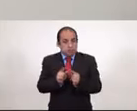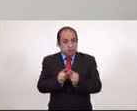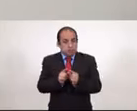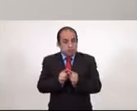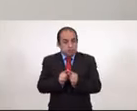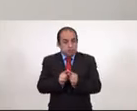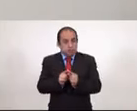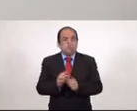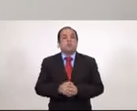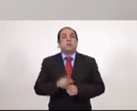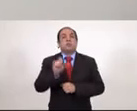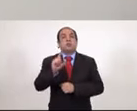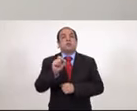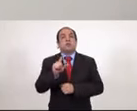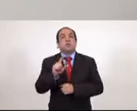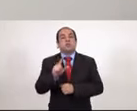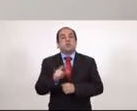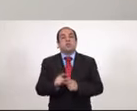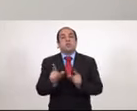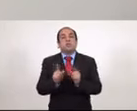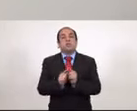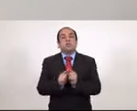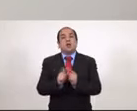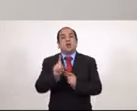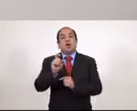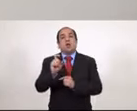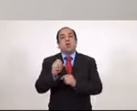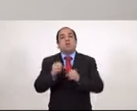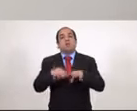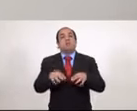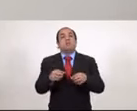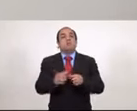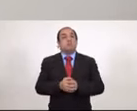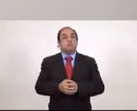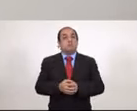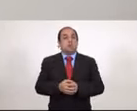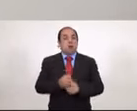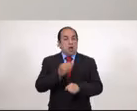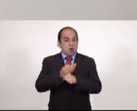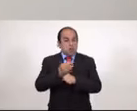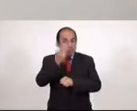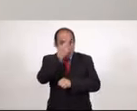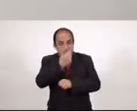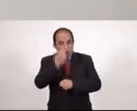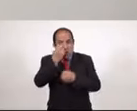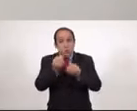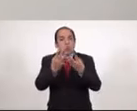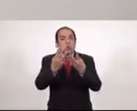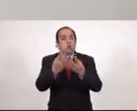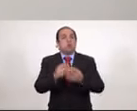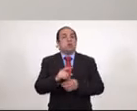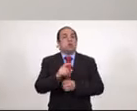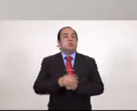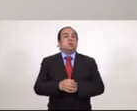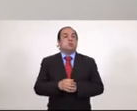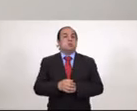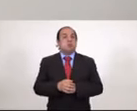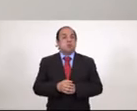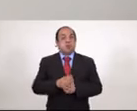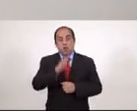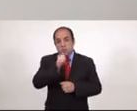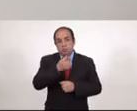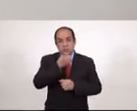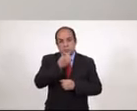agua perdida. El cálculo está siendo hecho en este momento, por lo que no te puedo dar una cifra